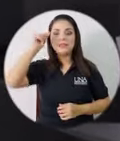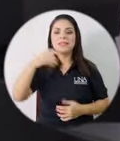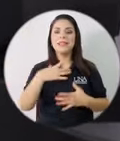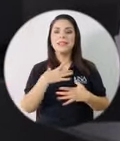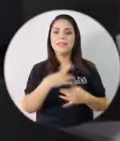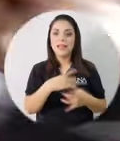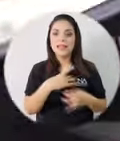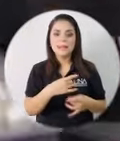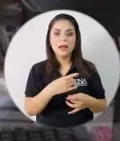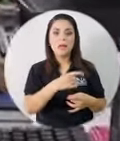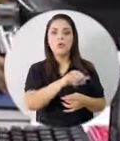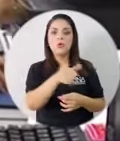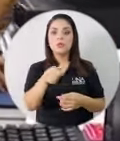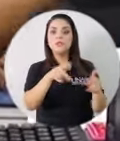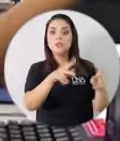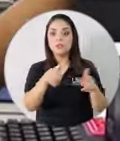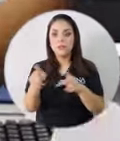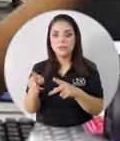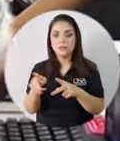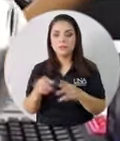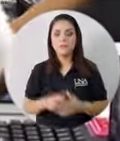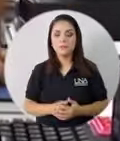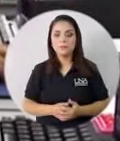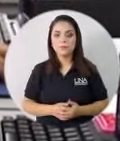el bienestar de las demás personas.